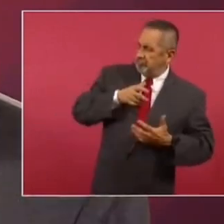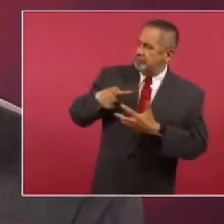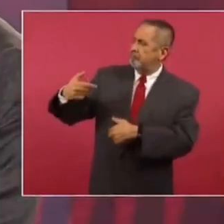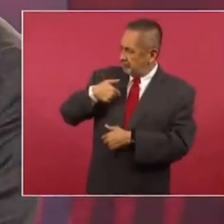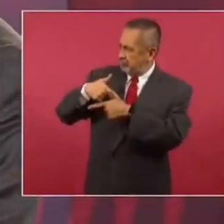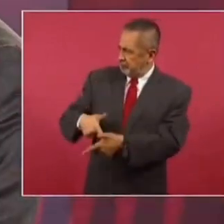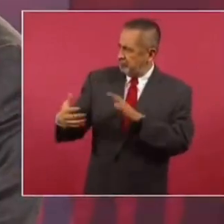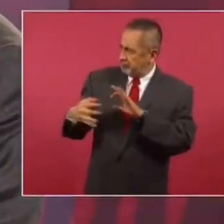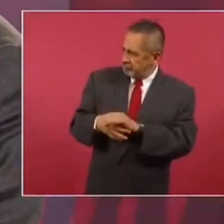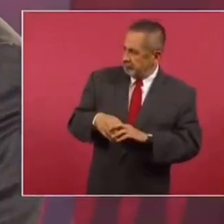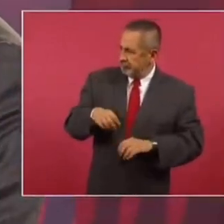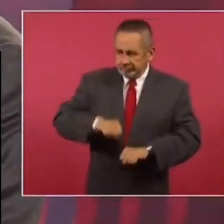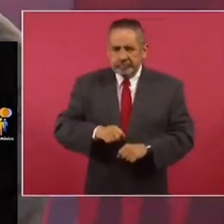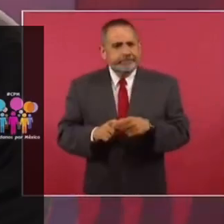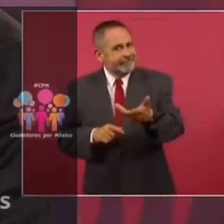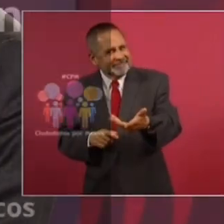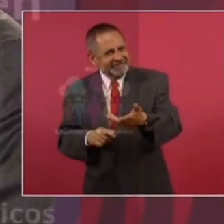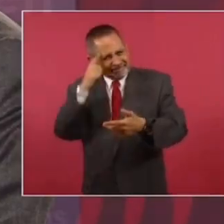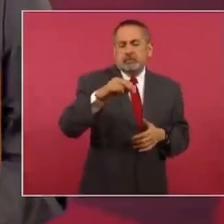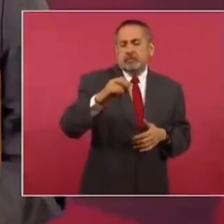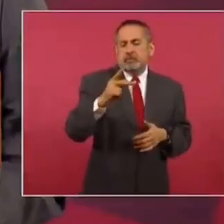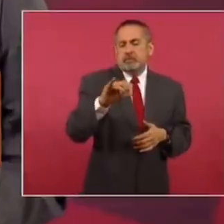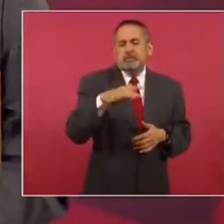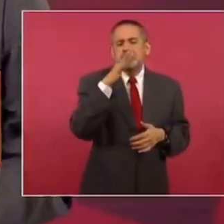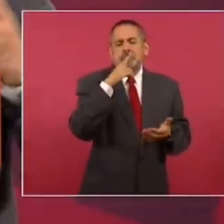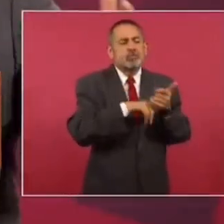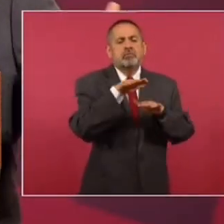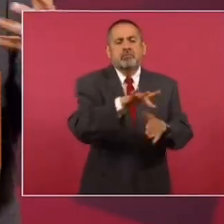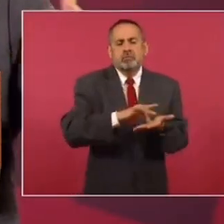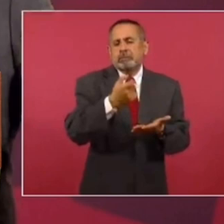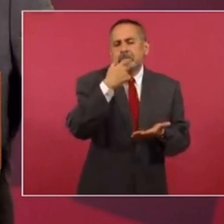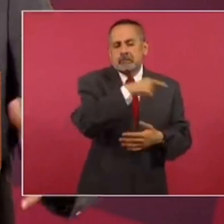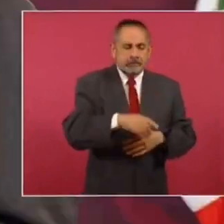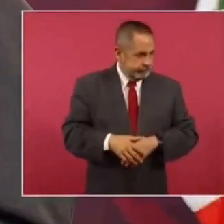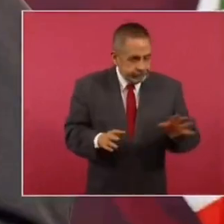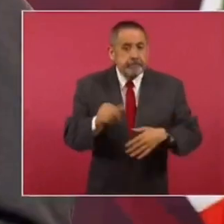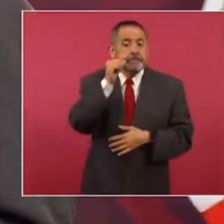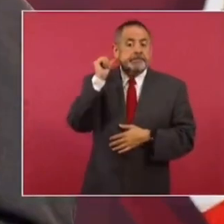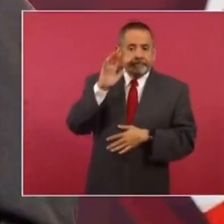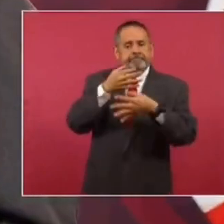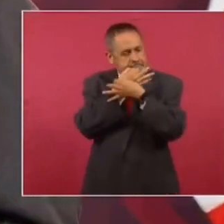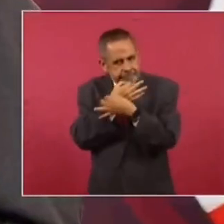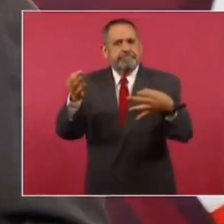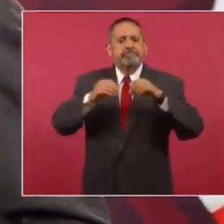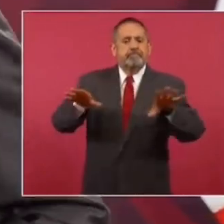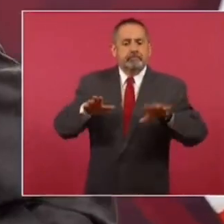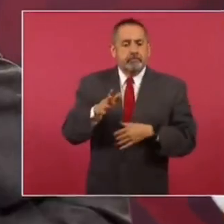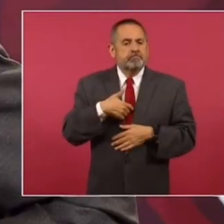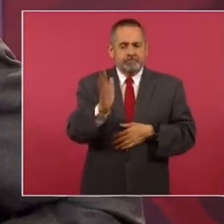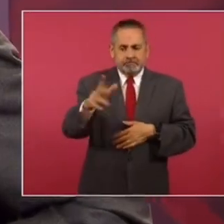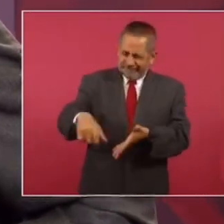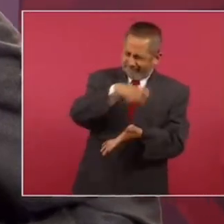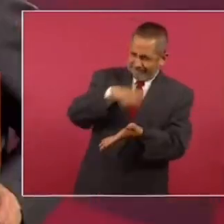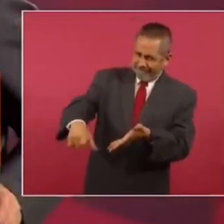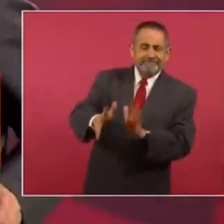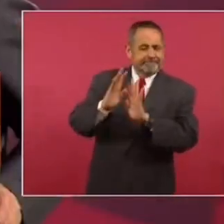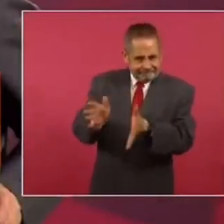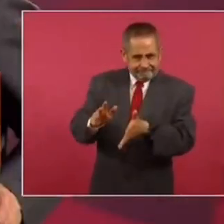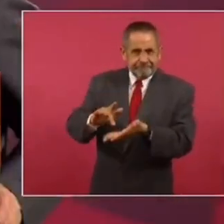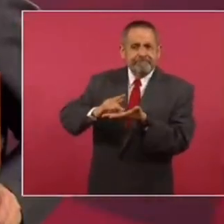que continuáramos con el mismo sistema de corrupción. Ya ayer di a conocer que ya se compraron todos los